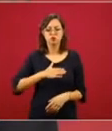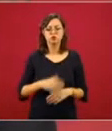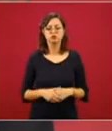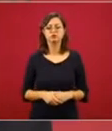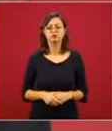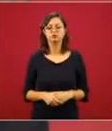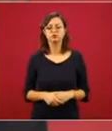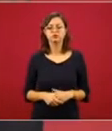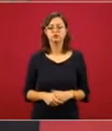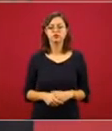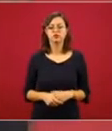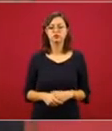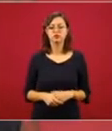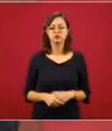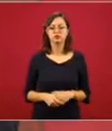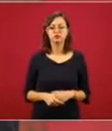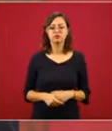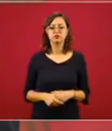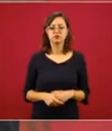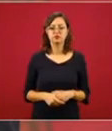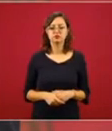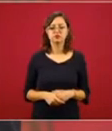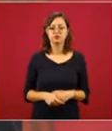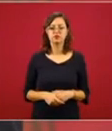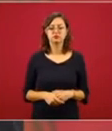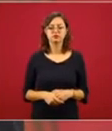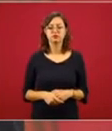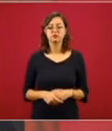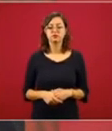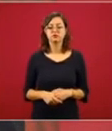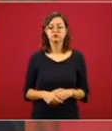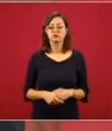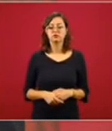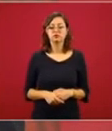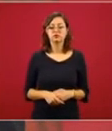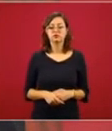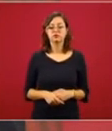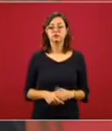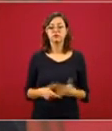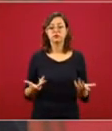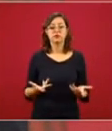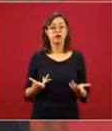Cuando estos señores se apoderaron de la industria eléctrica,